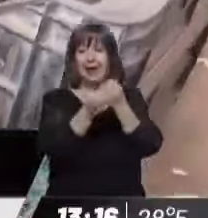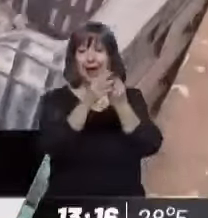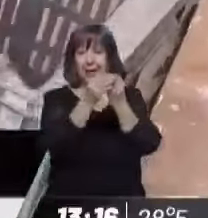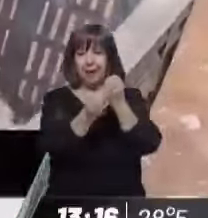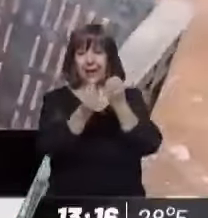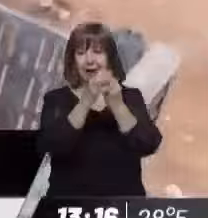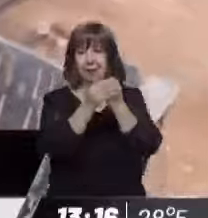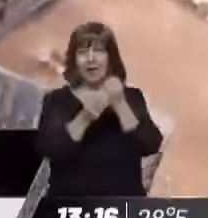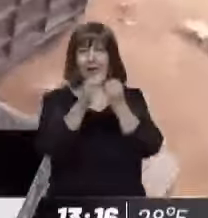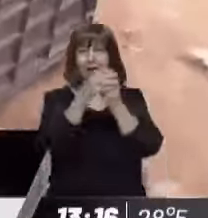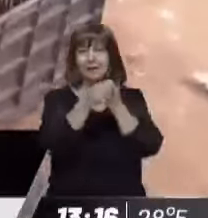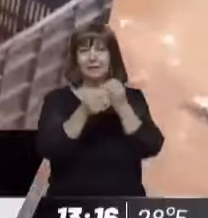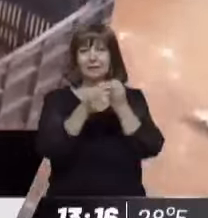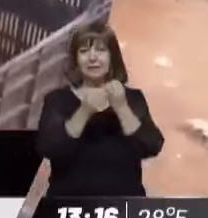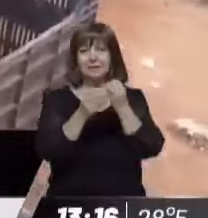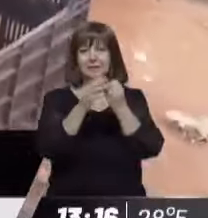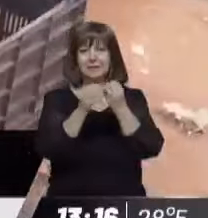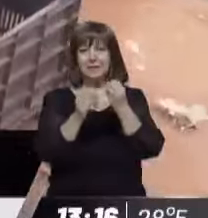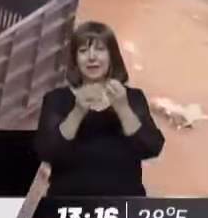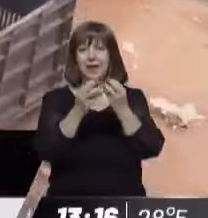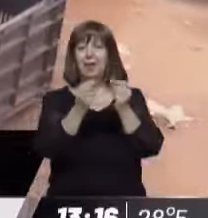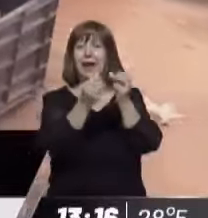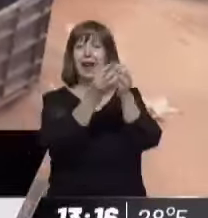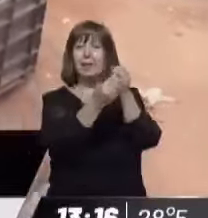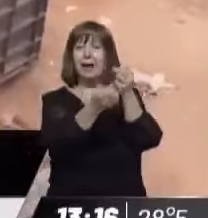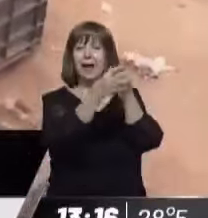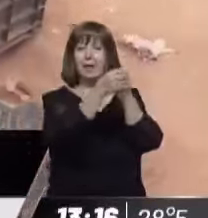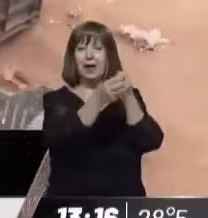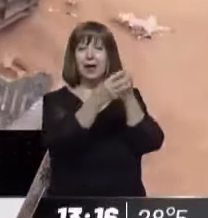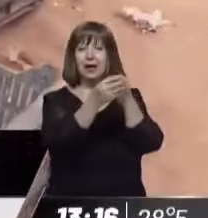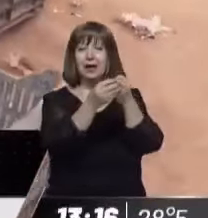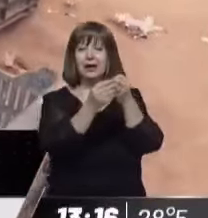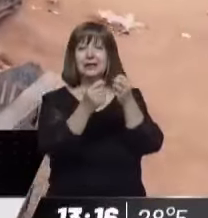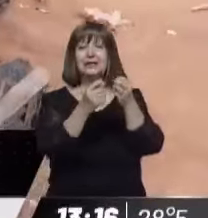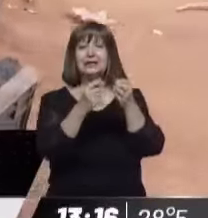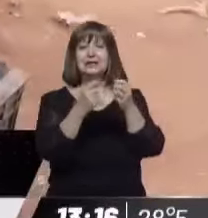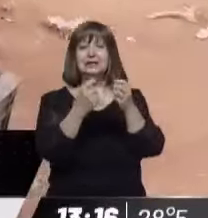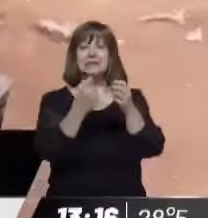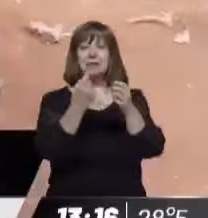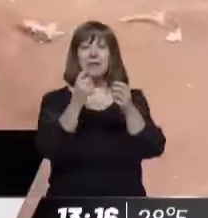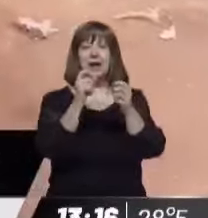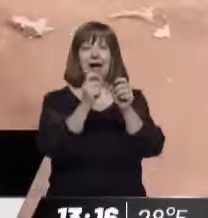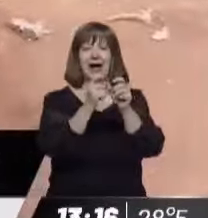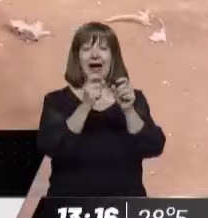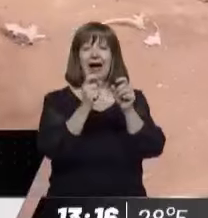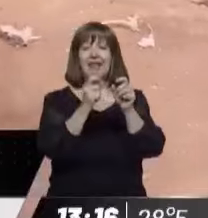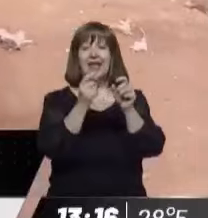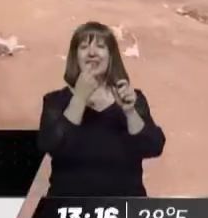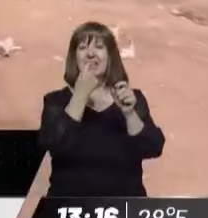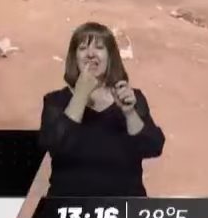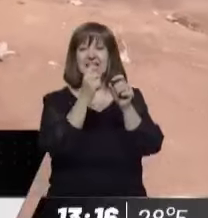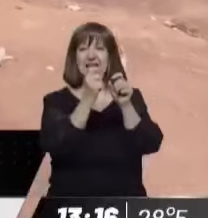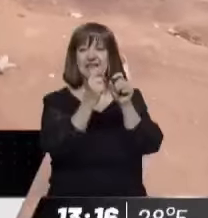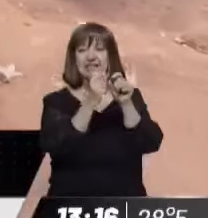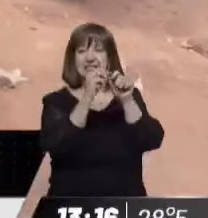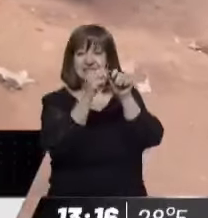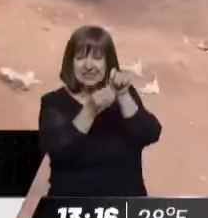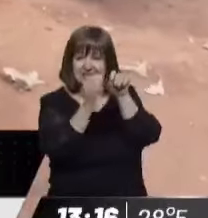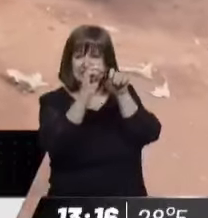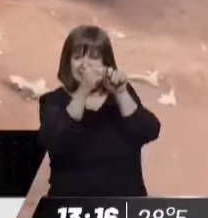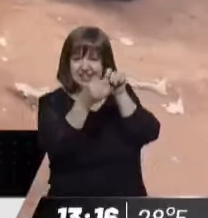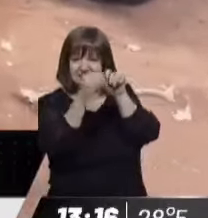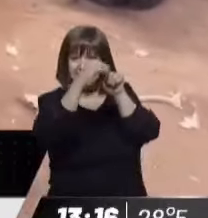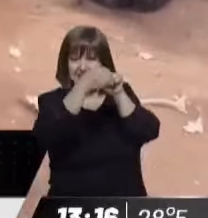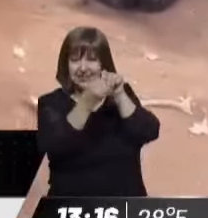lo pela y ya se lo pela así, y después ahí se le va sacando diente por diente, pero sin lastimarlo, sin nada. Sin sacarle